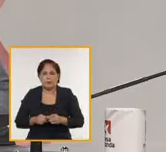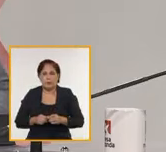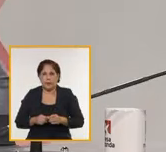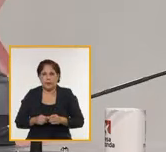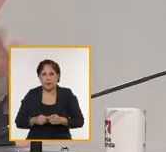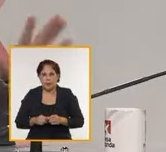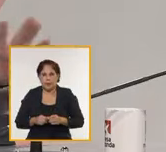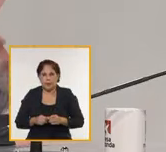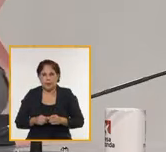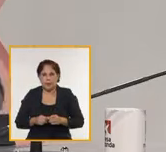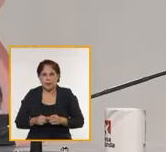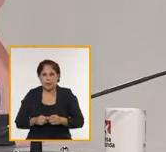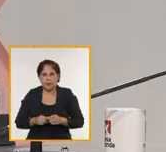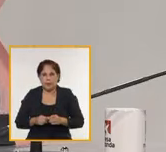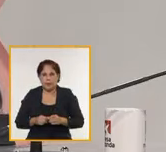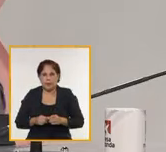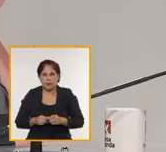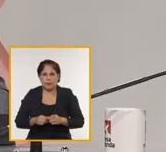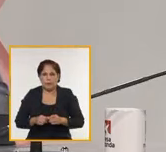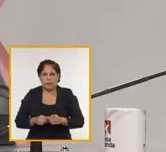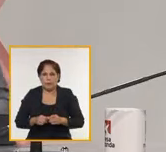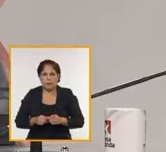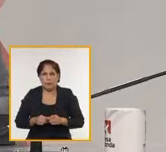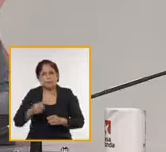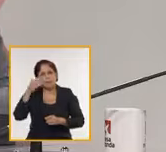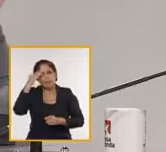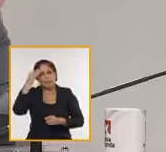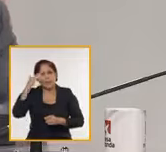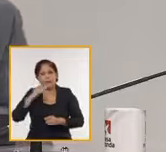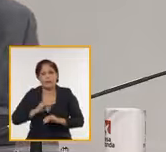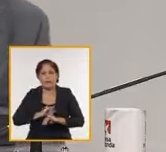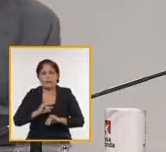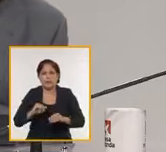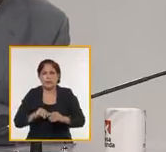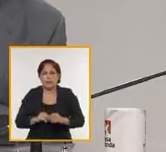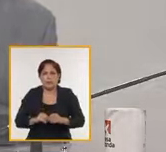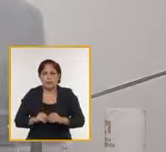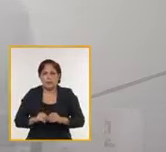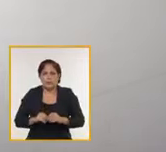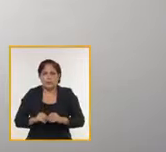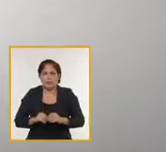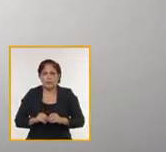que sucede más hacia Occidente. Gracias, Regalado, por este análisis.